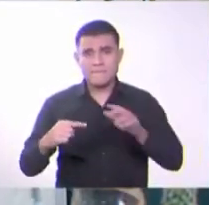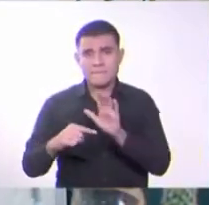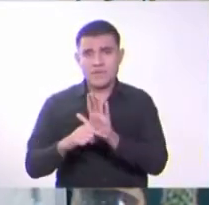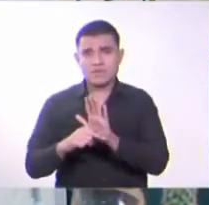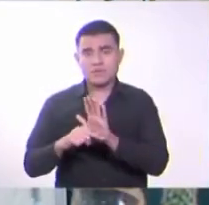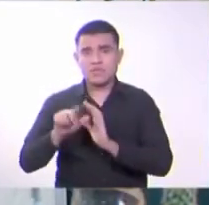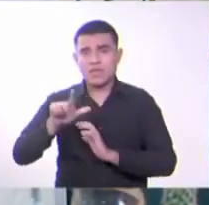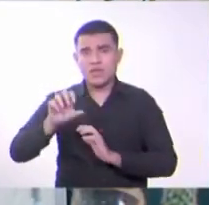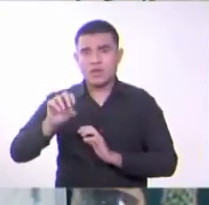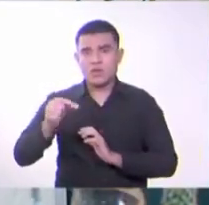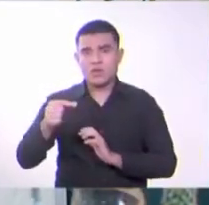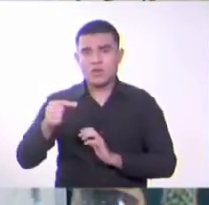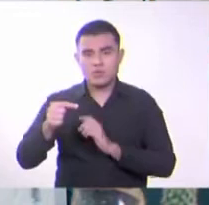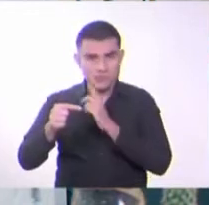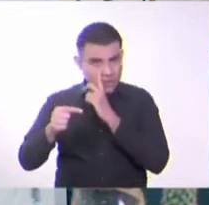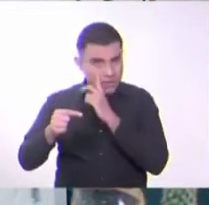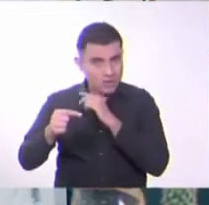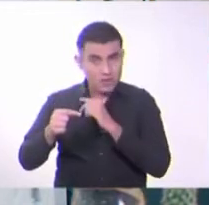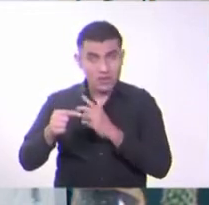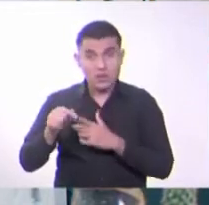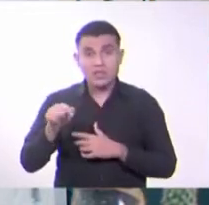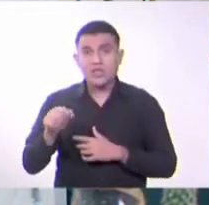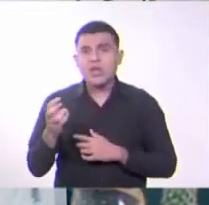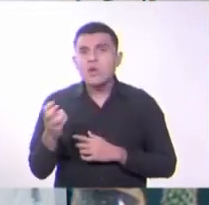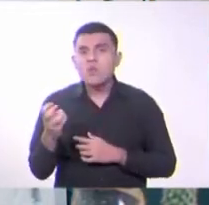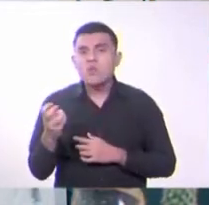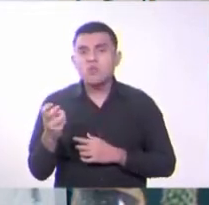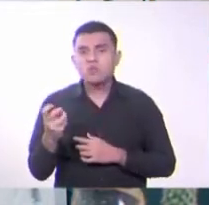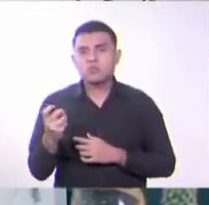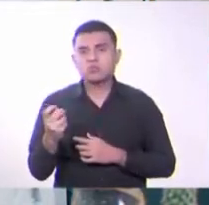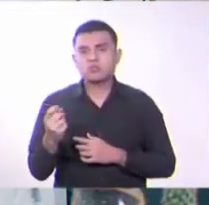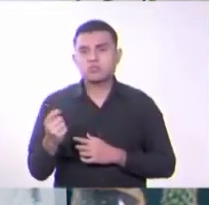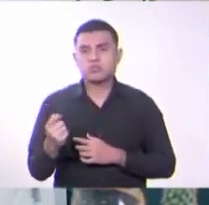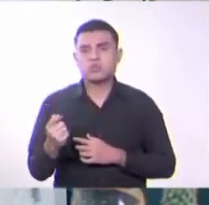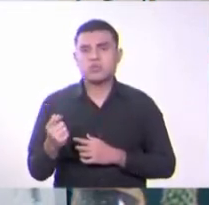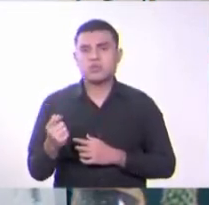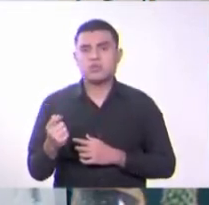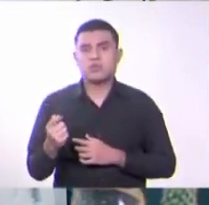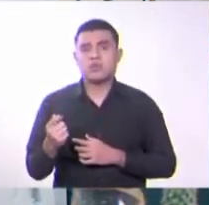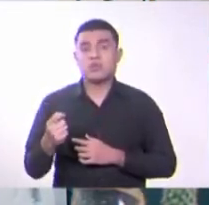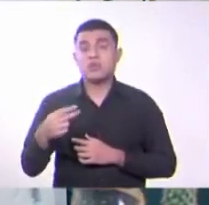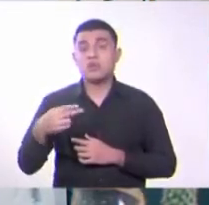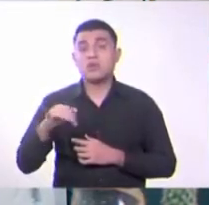logaritmo de la concentración de los iones hidrógeno.